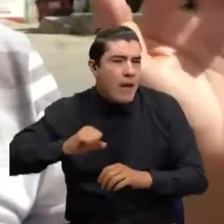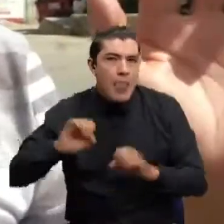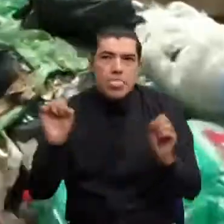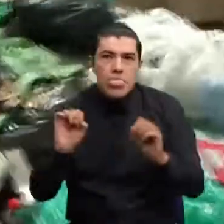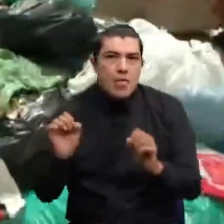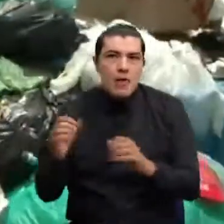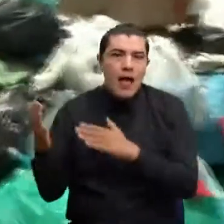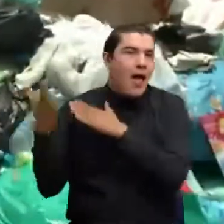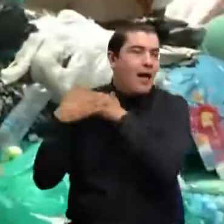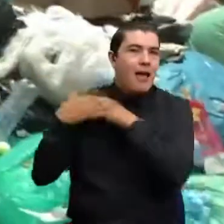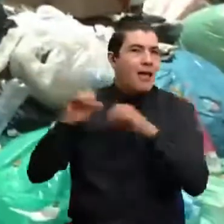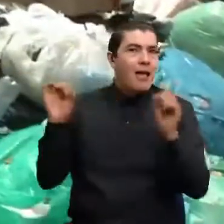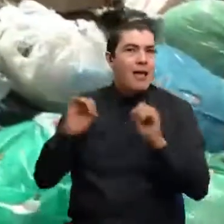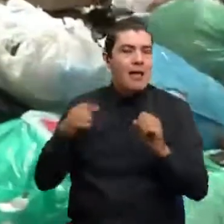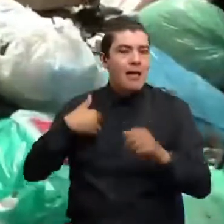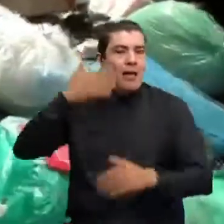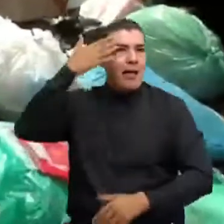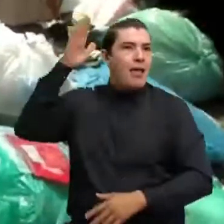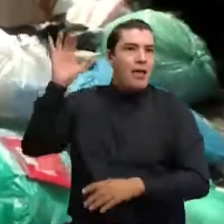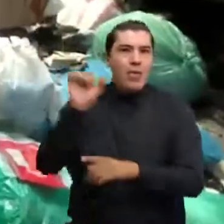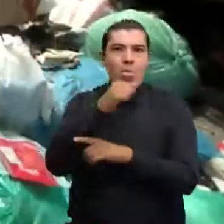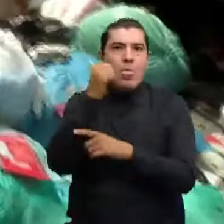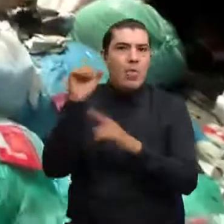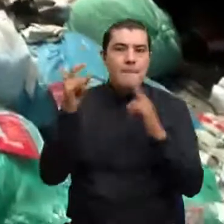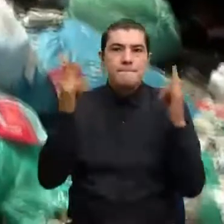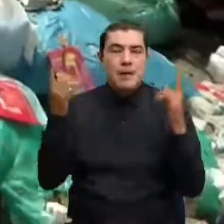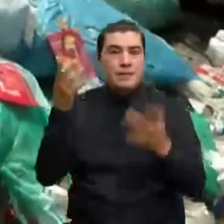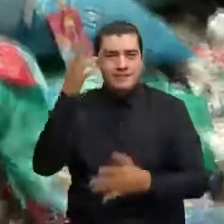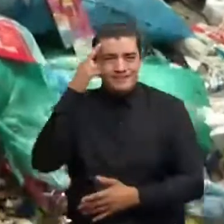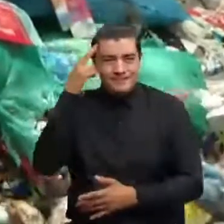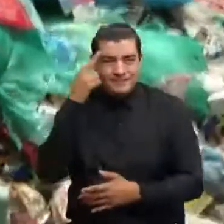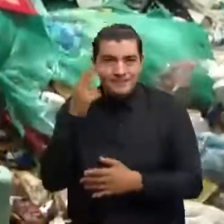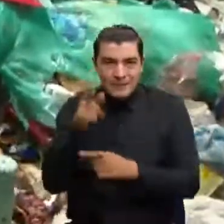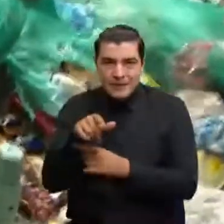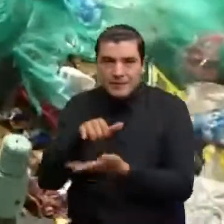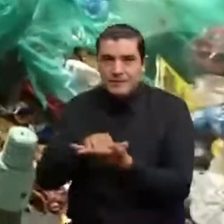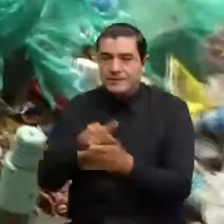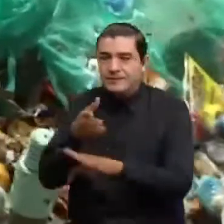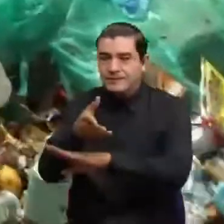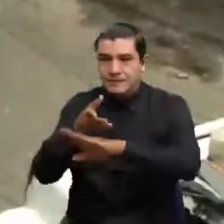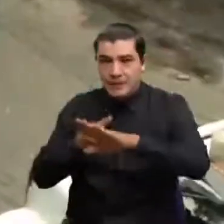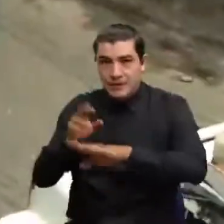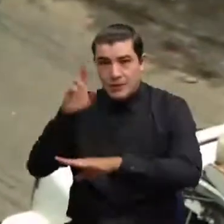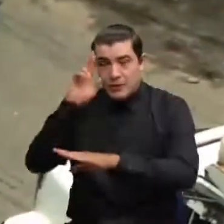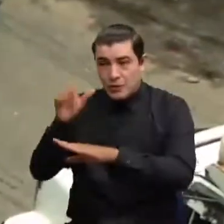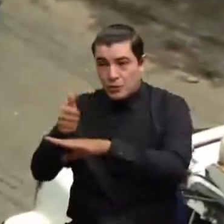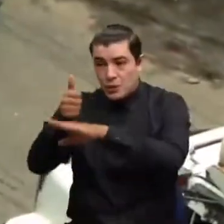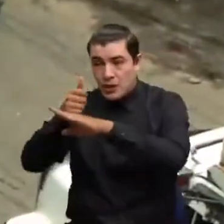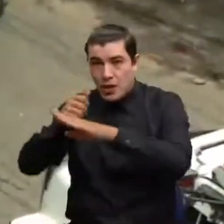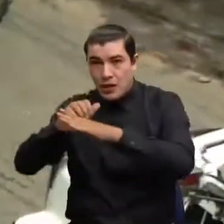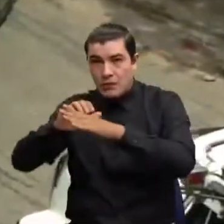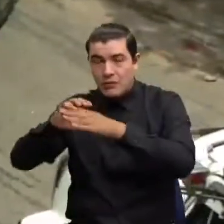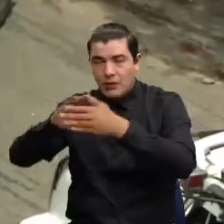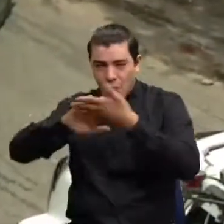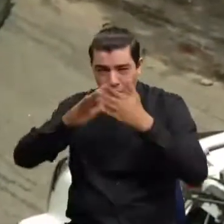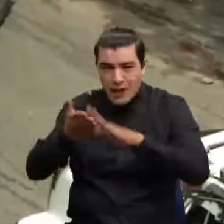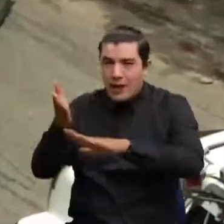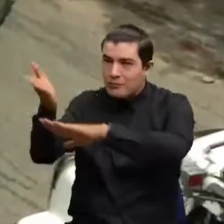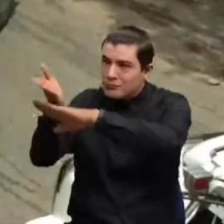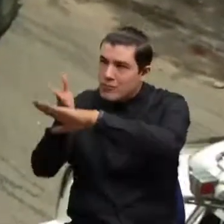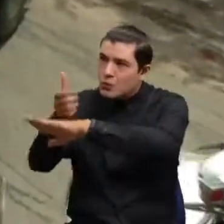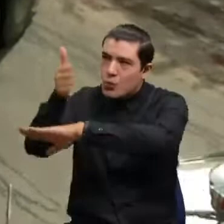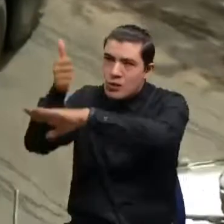desorden ante esta emergencia sanitaria la comunidad pide a las autoridades locales y nacionales con urgencia pronta solución